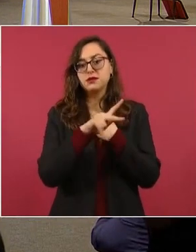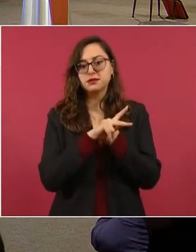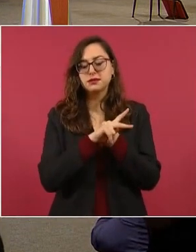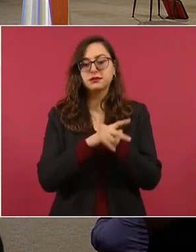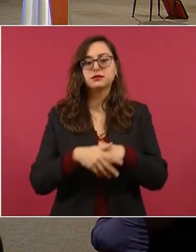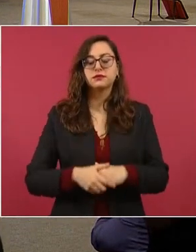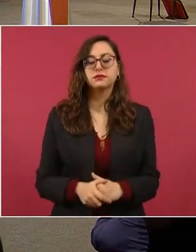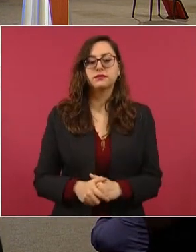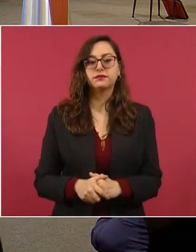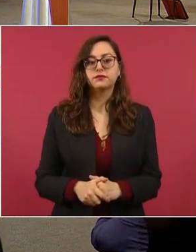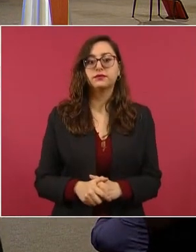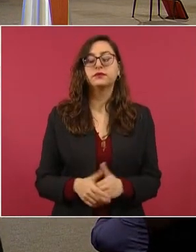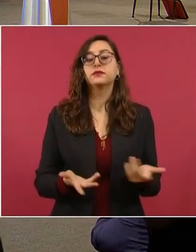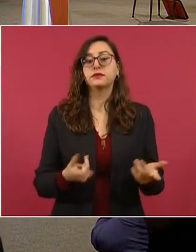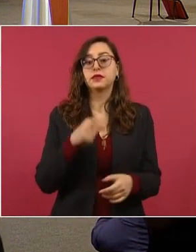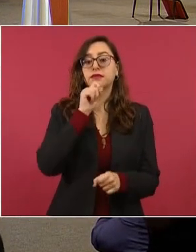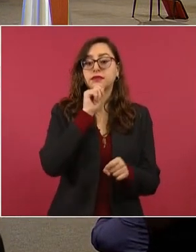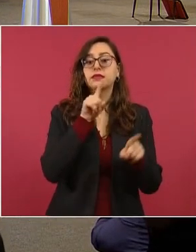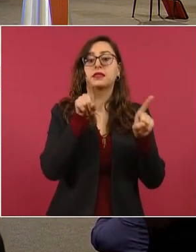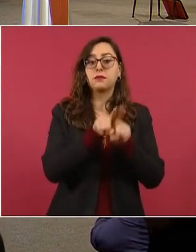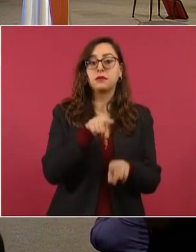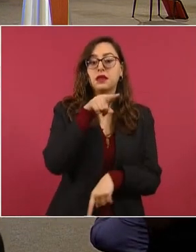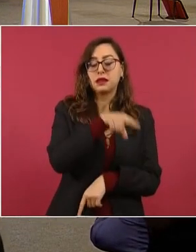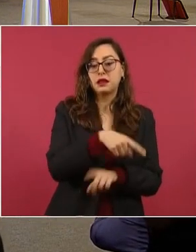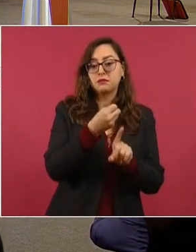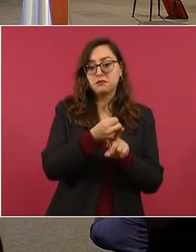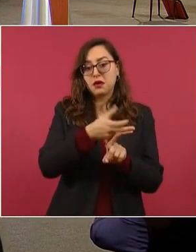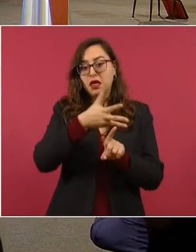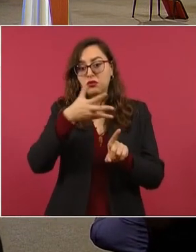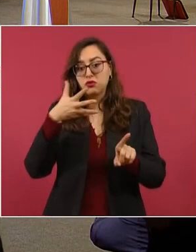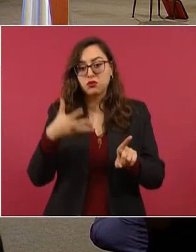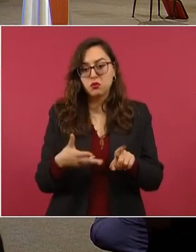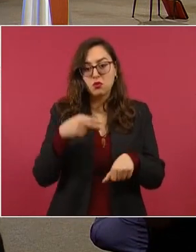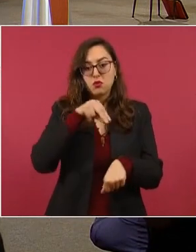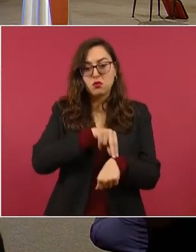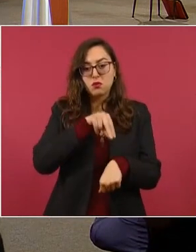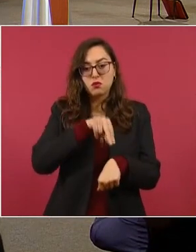él es doctor en antropología médica de la UNAM.